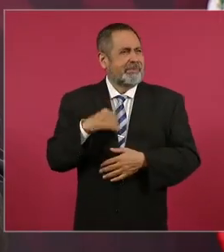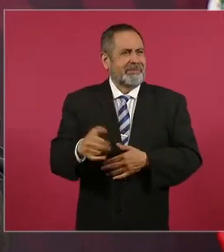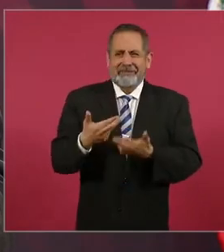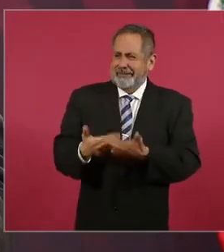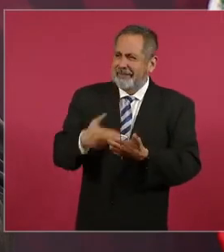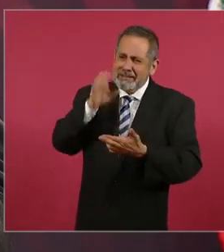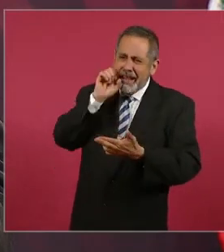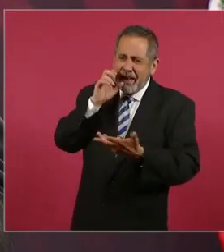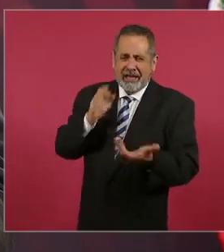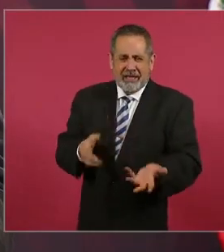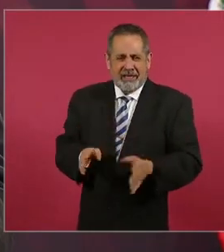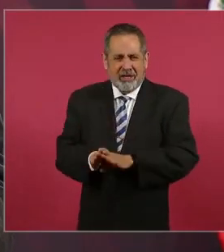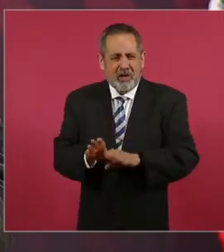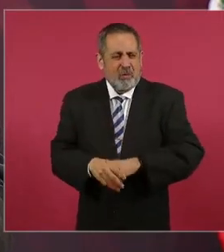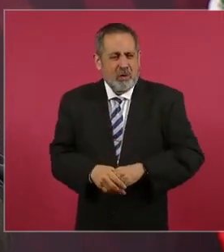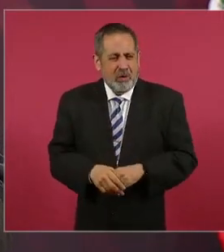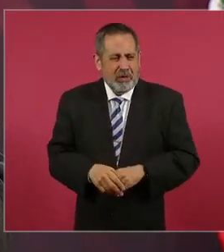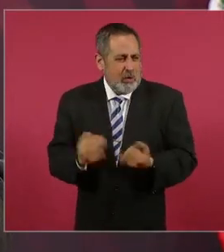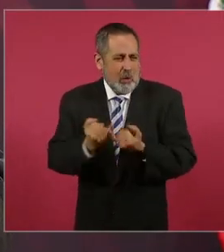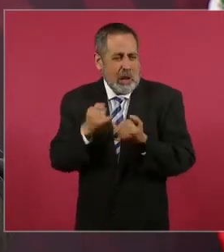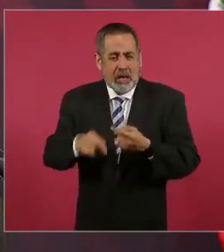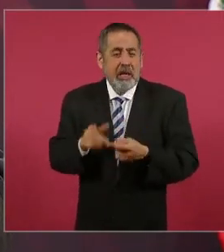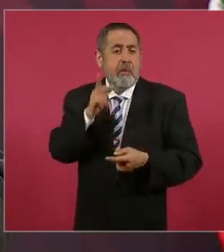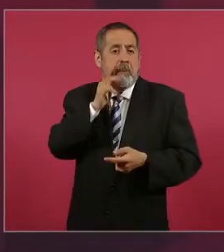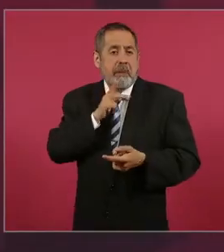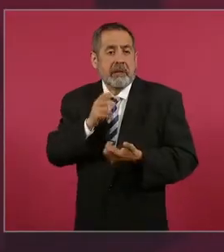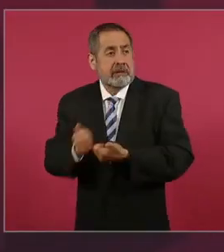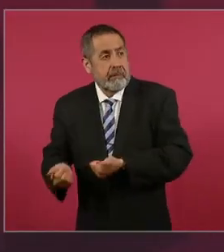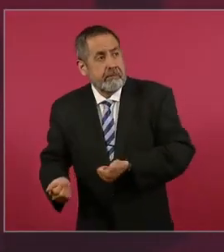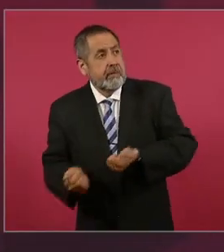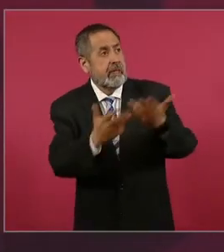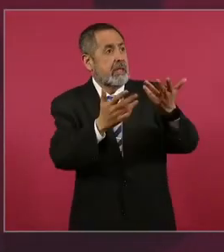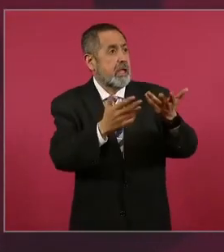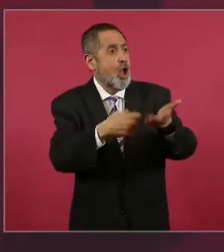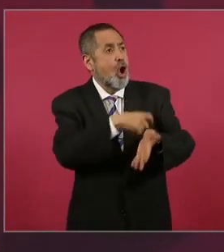Vendíamos petróleo crudo y comprábamos gasolinas,